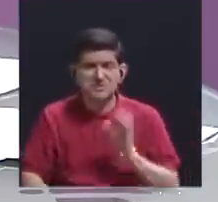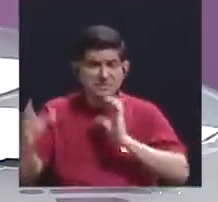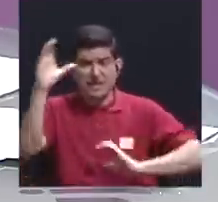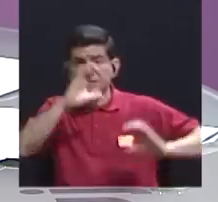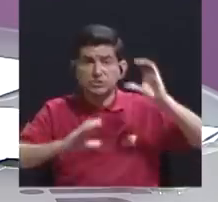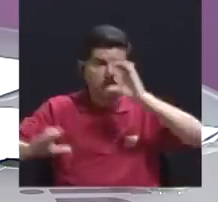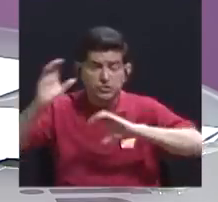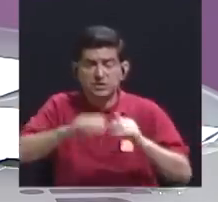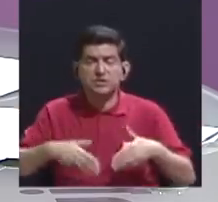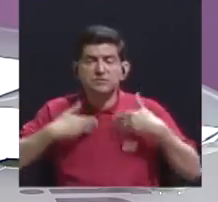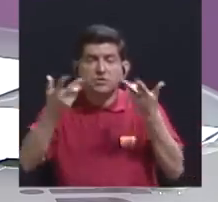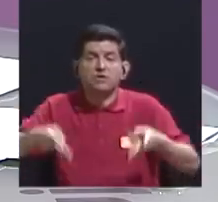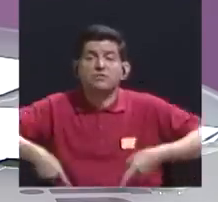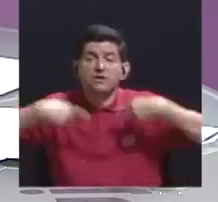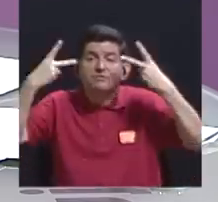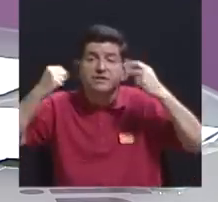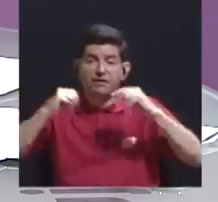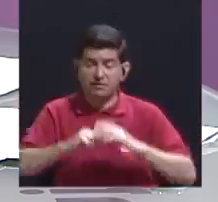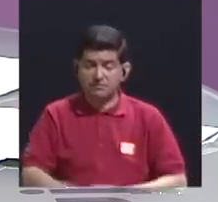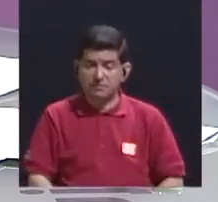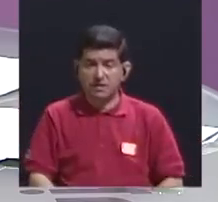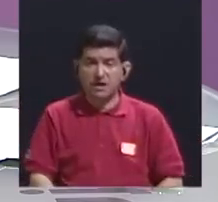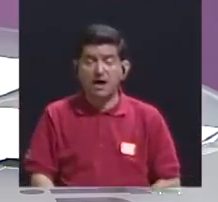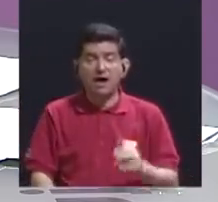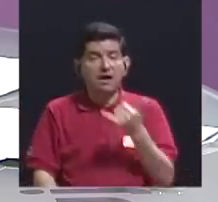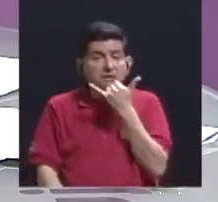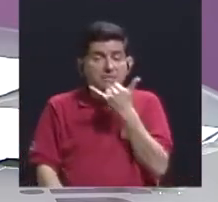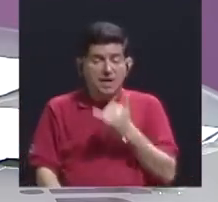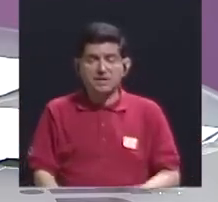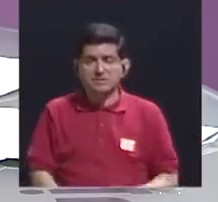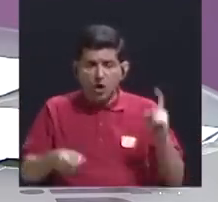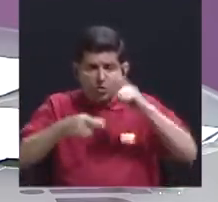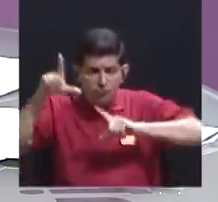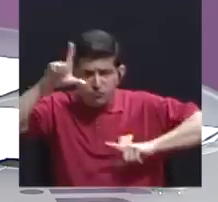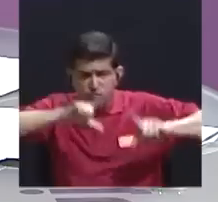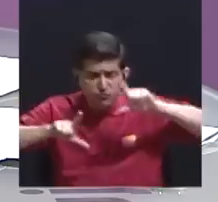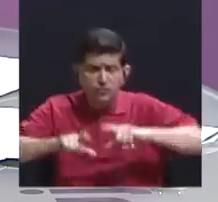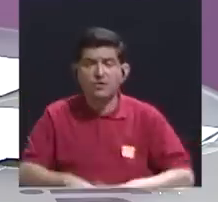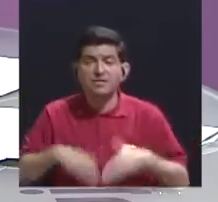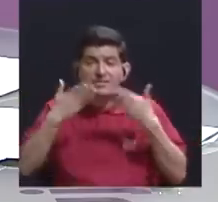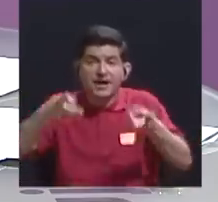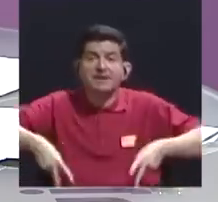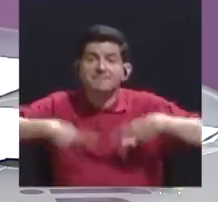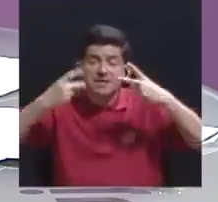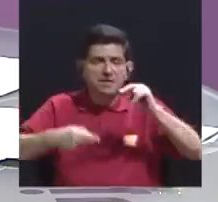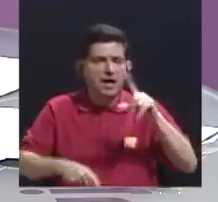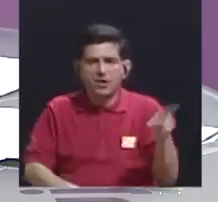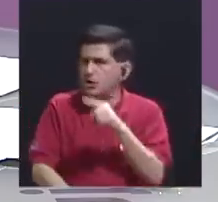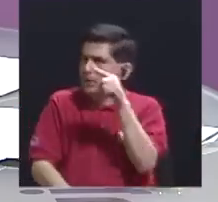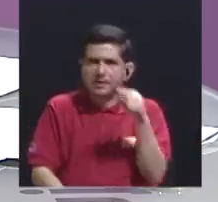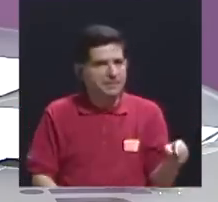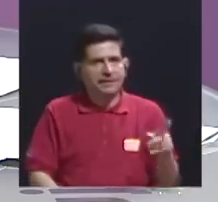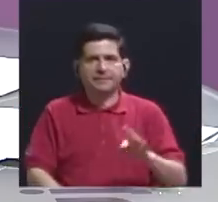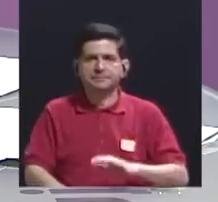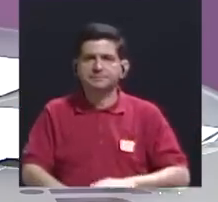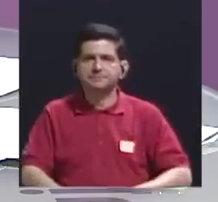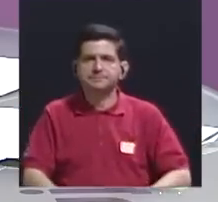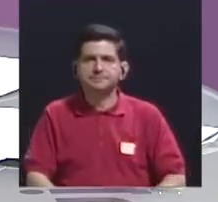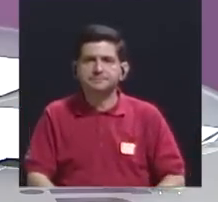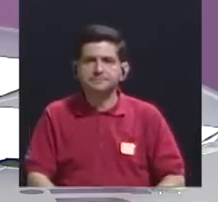para dar vida porque resulta que la fecundación in vitro es para dar vida no para quitarla